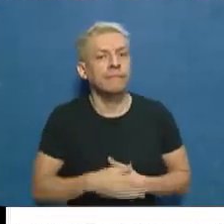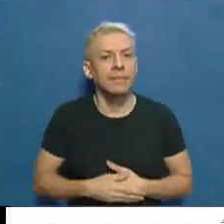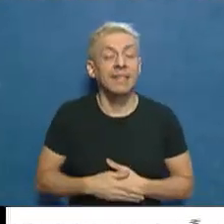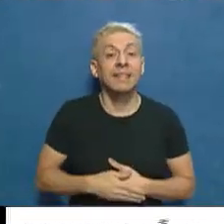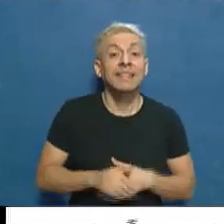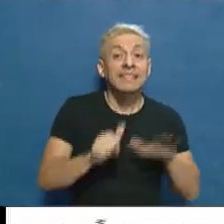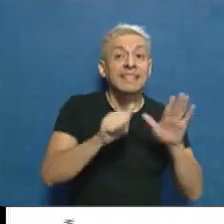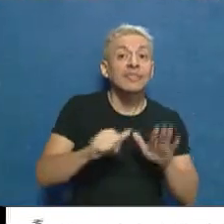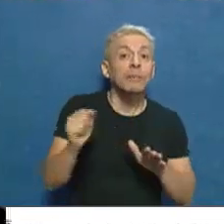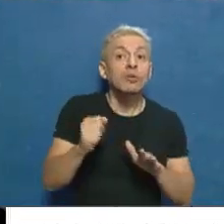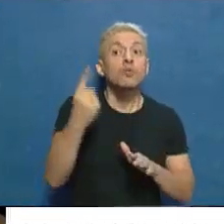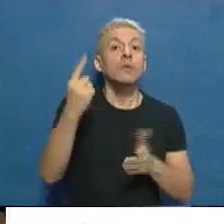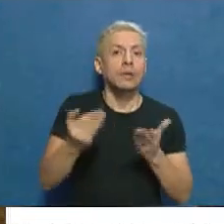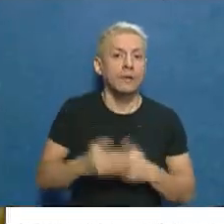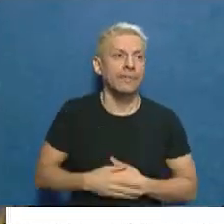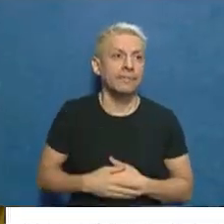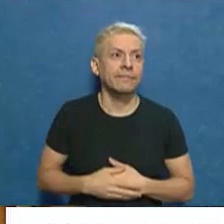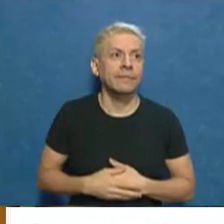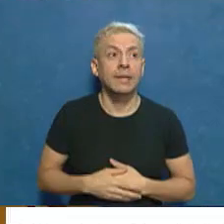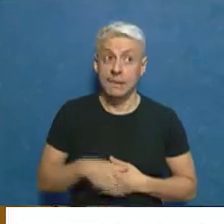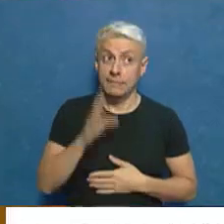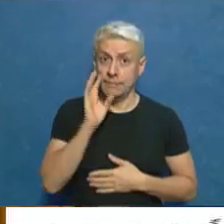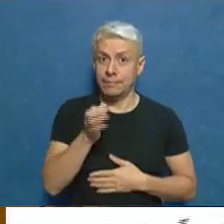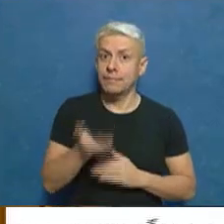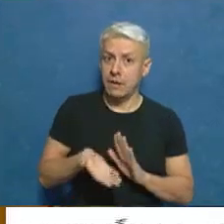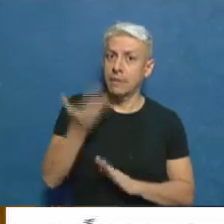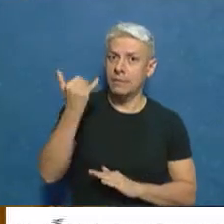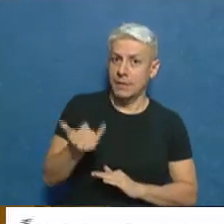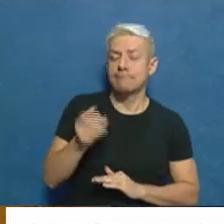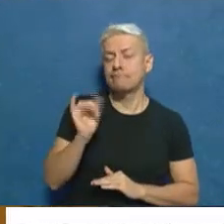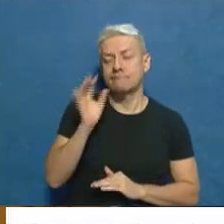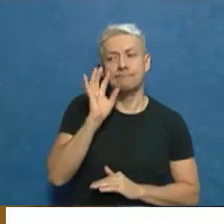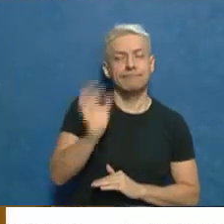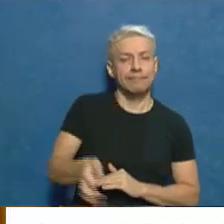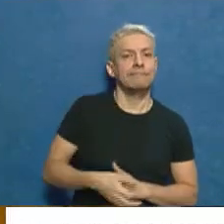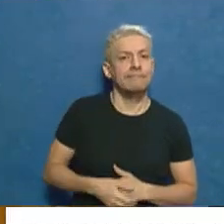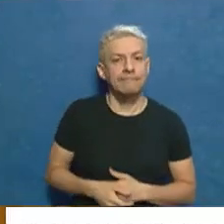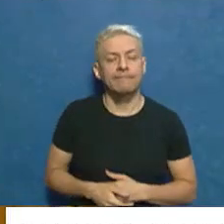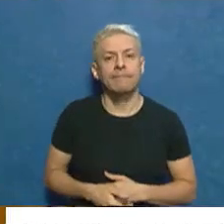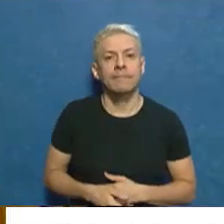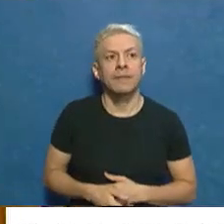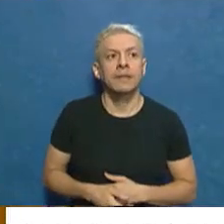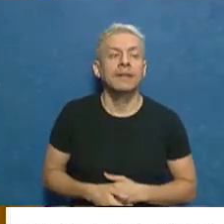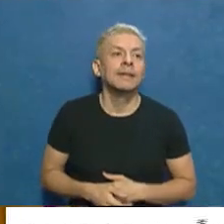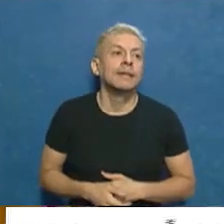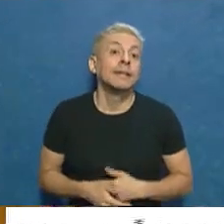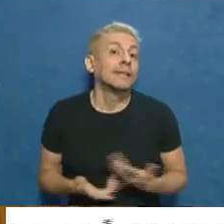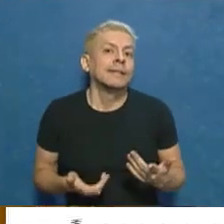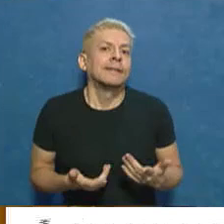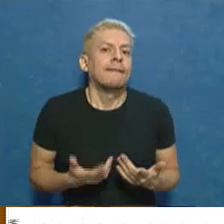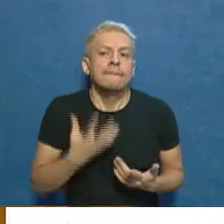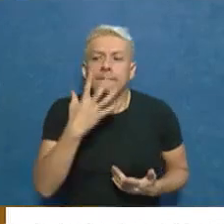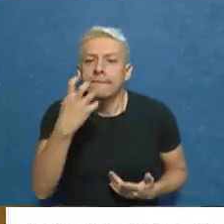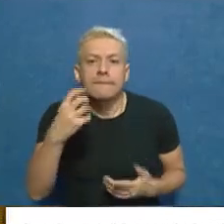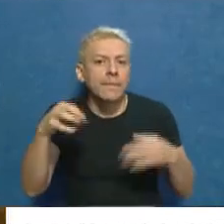600 pesos el kilo sale. ¿Ha notado, digamos, sí, este aumento? Sí, sí, se nota muchísimo, sí. Pero es una comida que es difícil negarse a